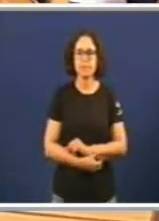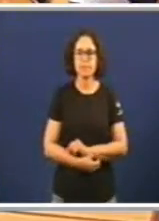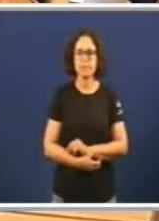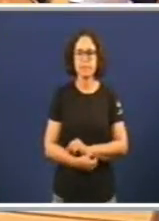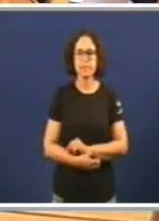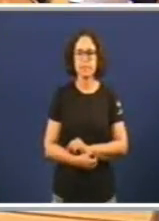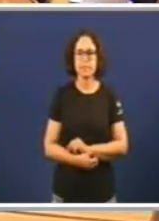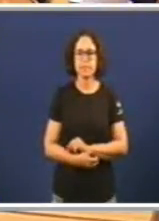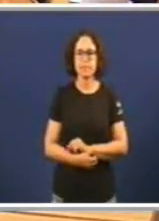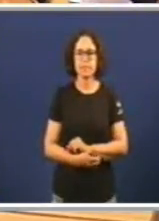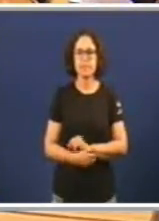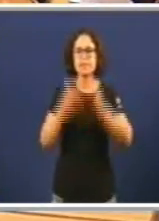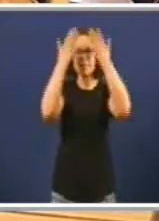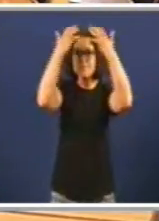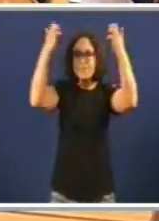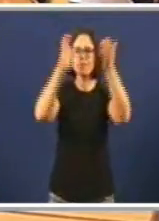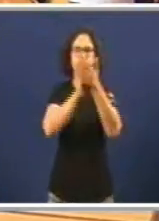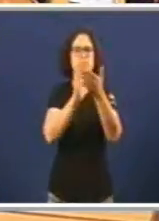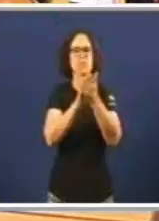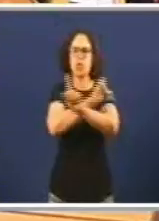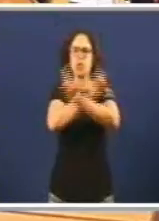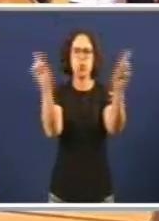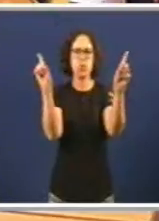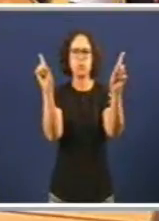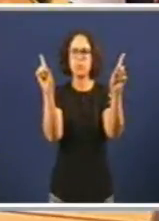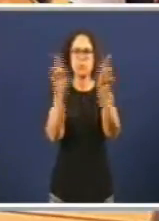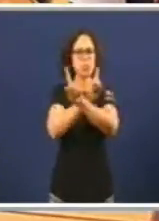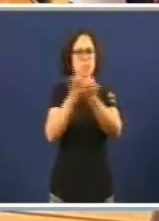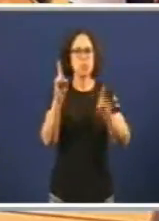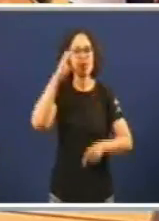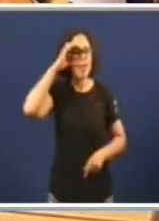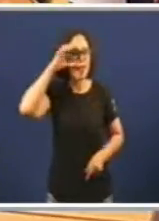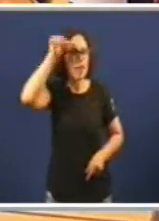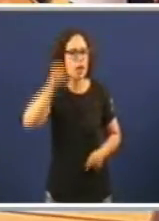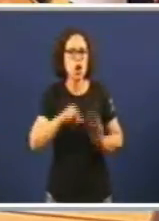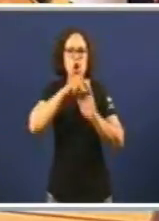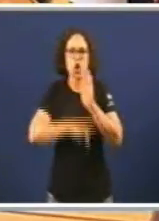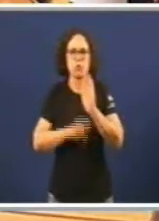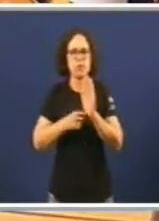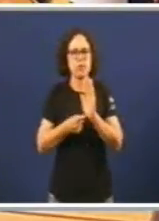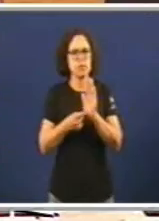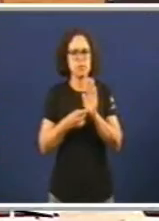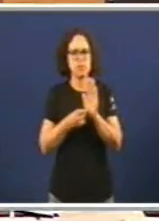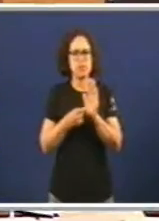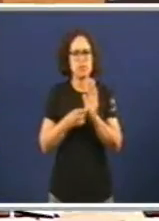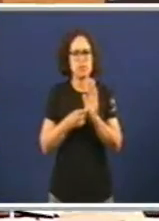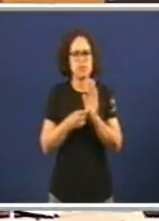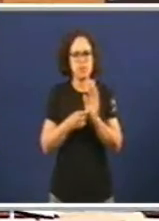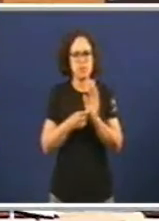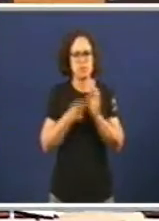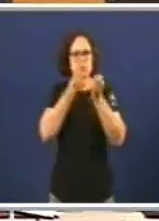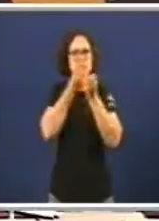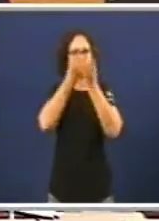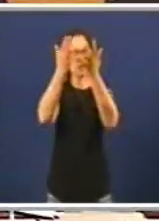Non se pode aplaudir, por favor. Non, se pode respirar, pero hai unhas normas. Creo que estou eu transmitíndolle que